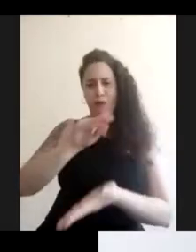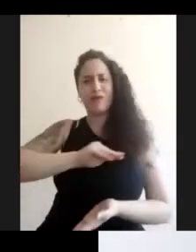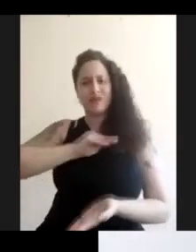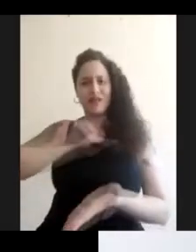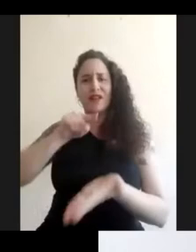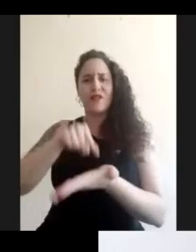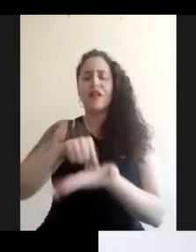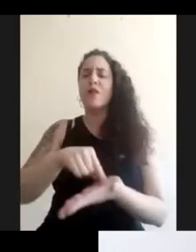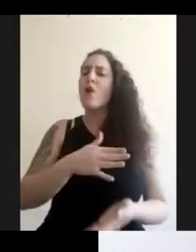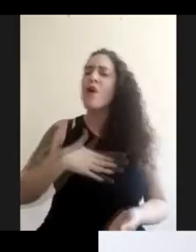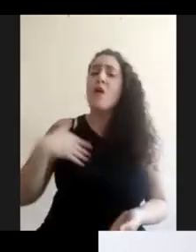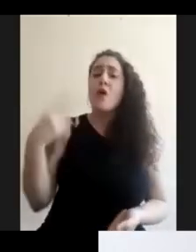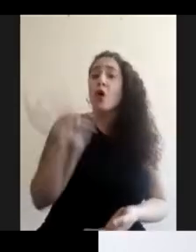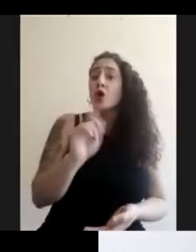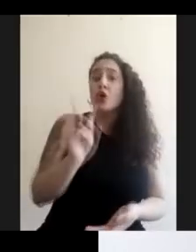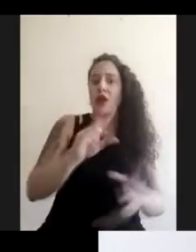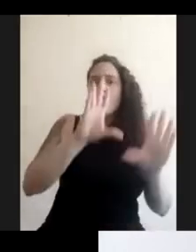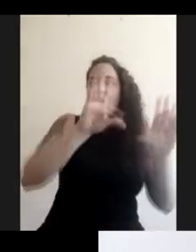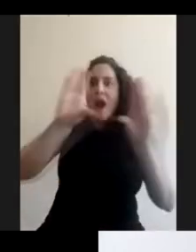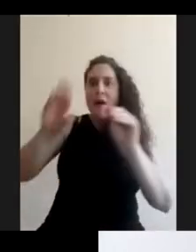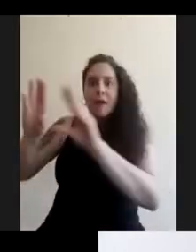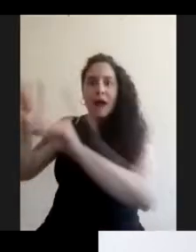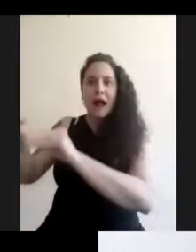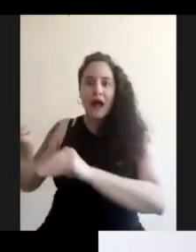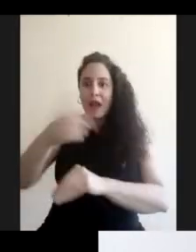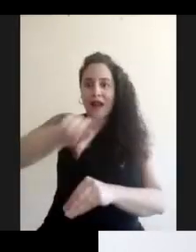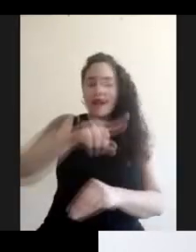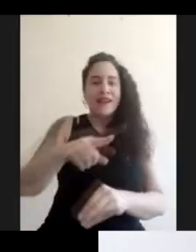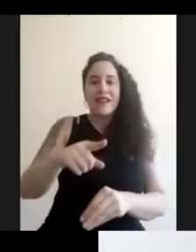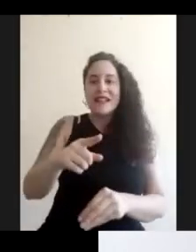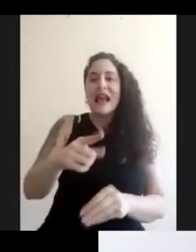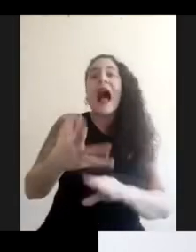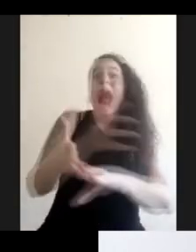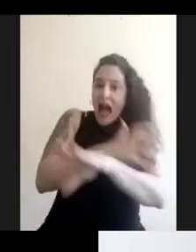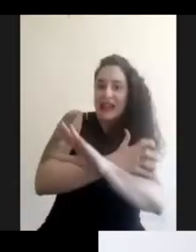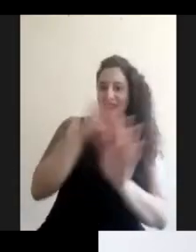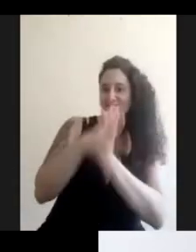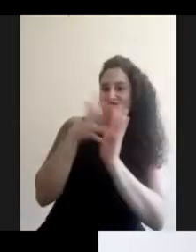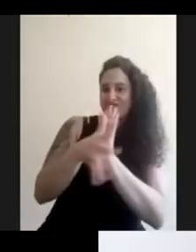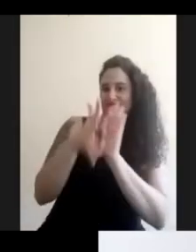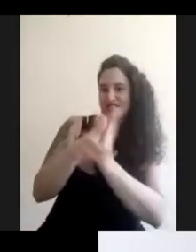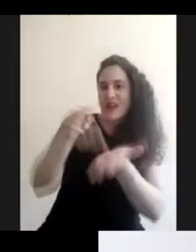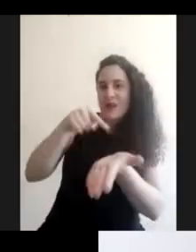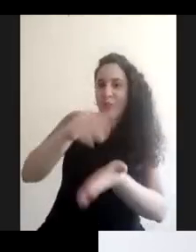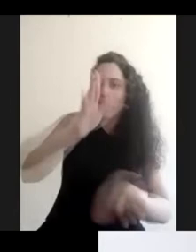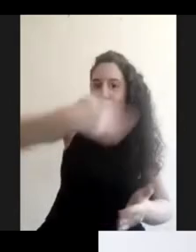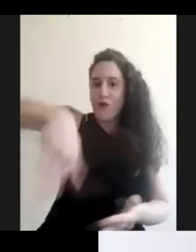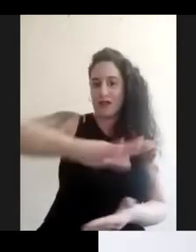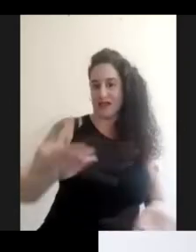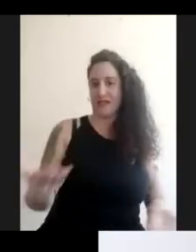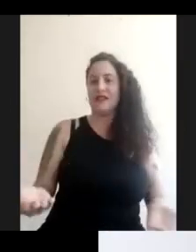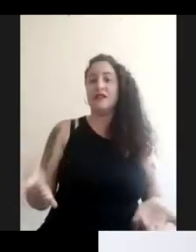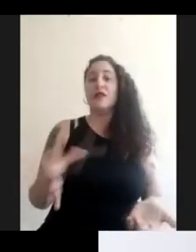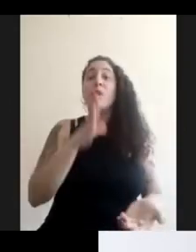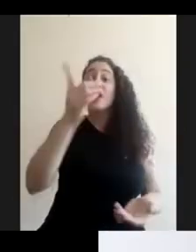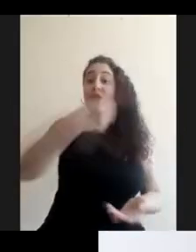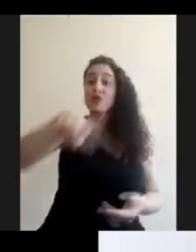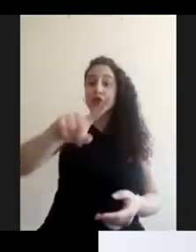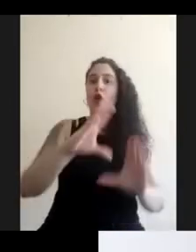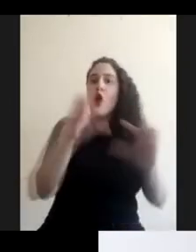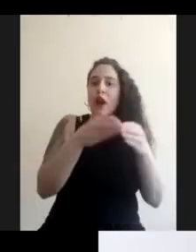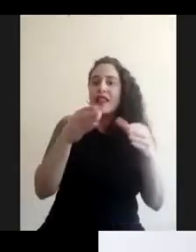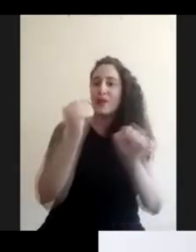no quisiera que nos fuéramos sin atender esa parte de reivindicación, porque los tres, aparte de que trabajáis con colectivos muy específicos